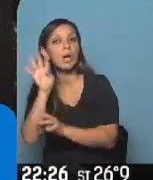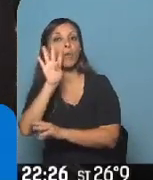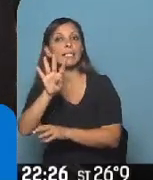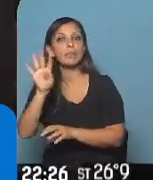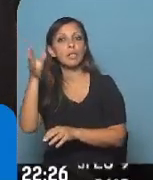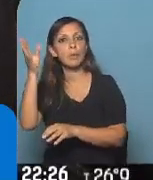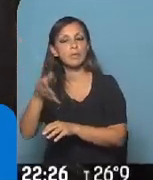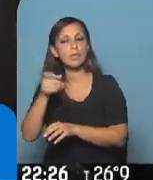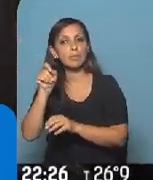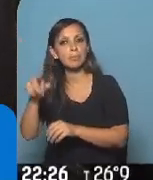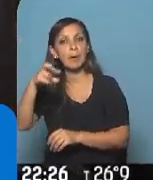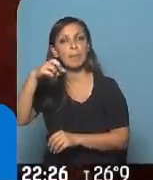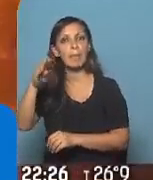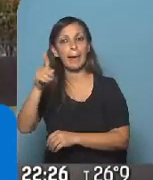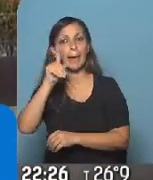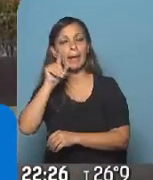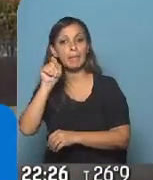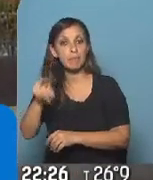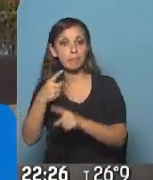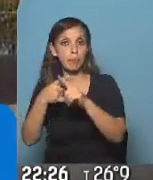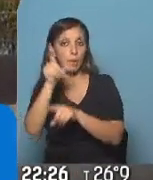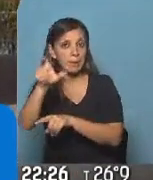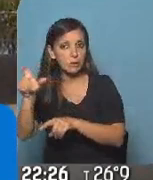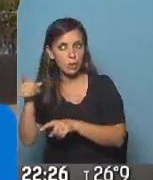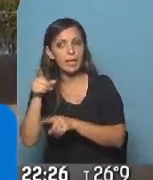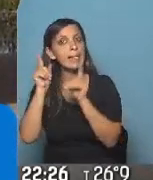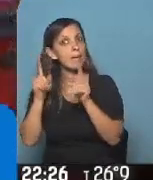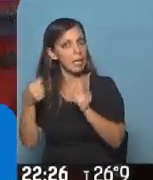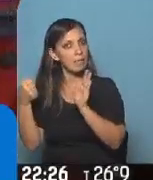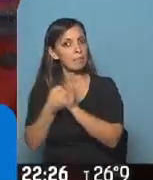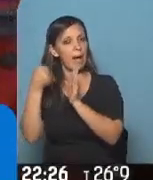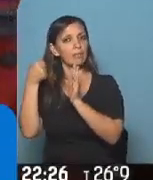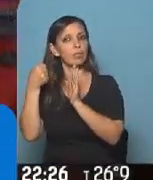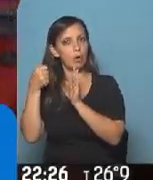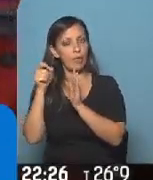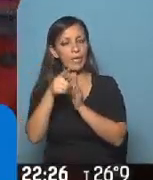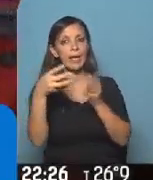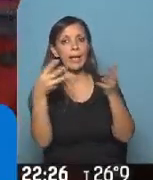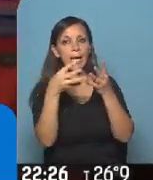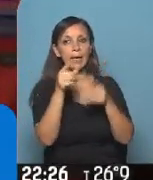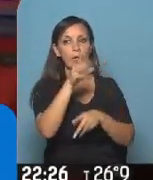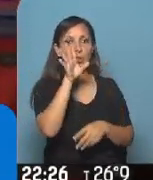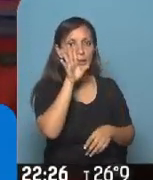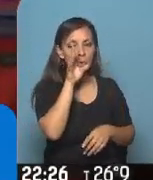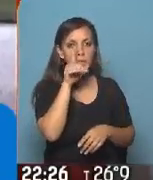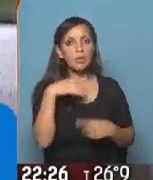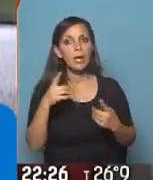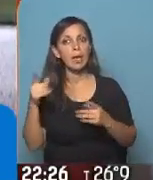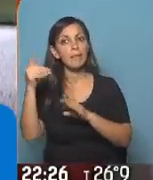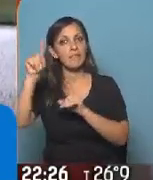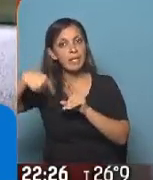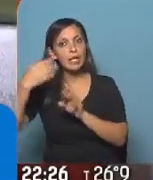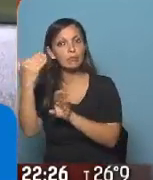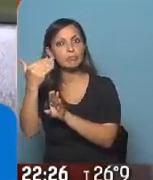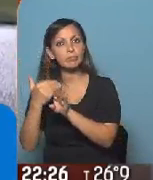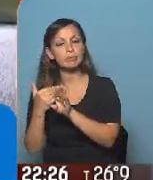de su Producto Bruto Interno nominal, también sintió muy fuerte el impacto de la guerra comercial y lo que redujo sustancialmente su tasa